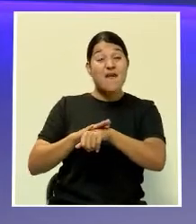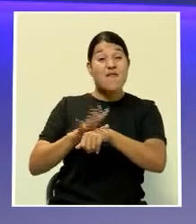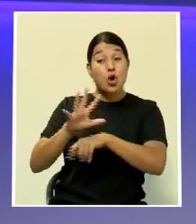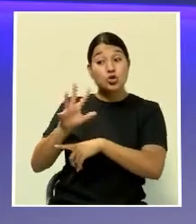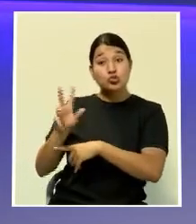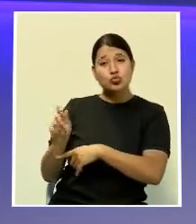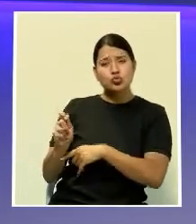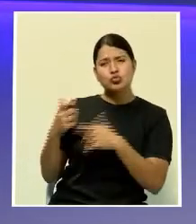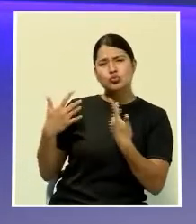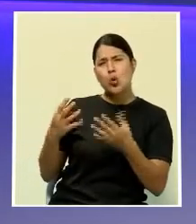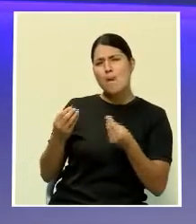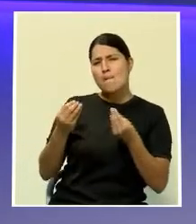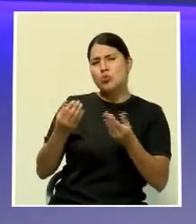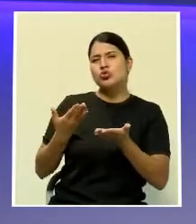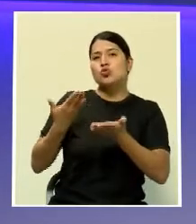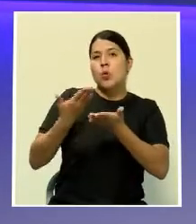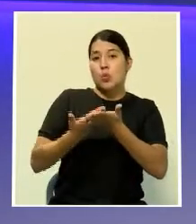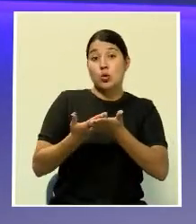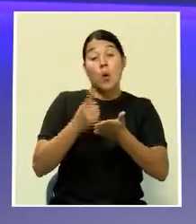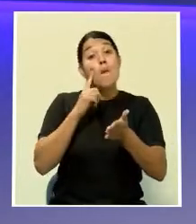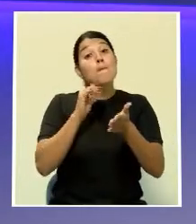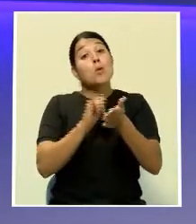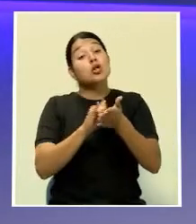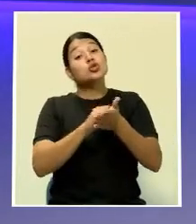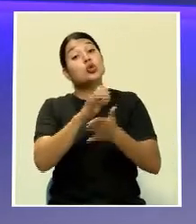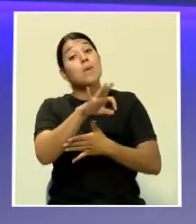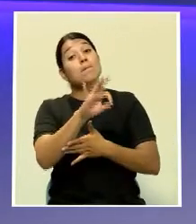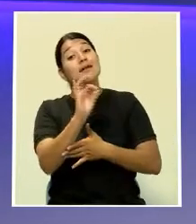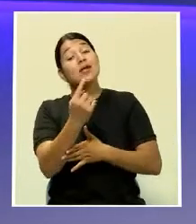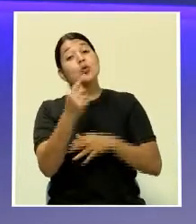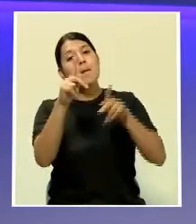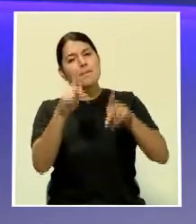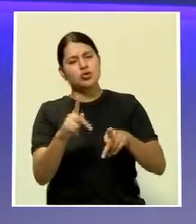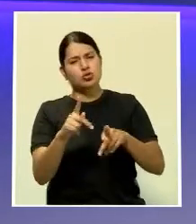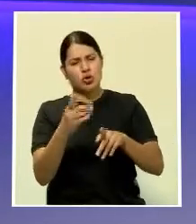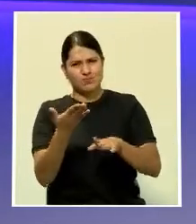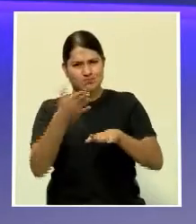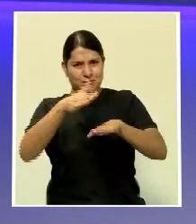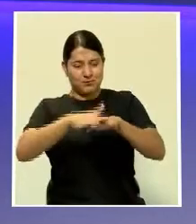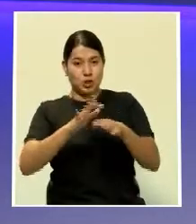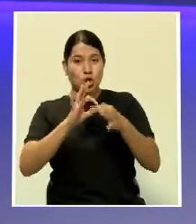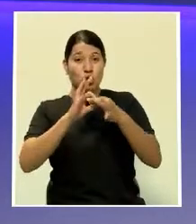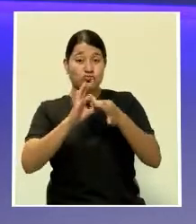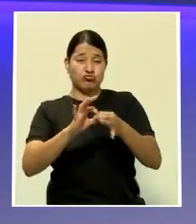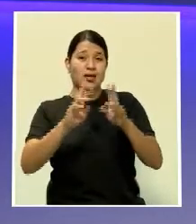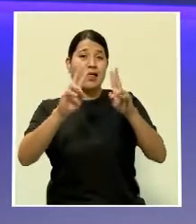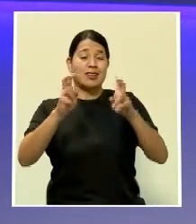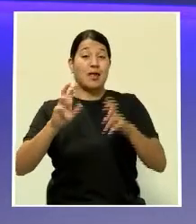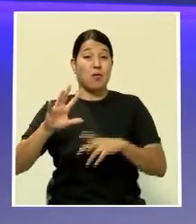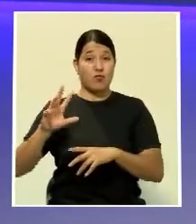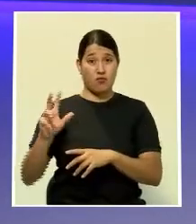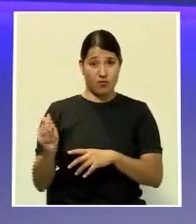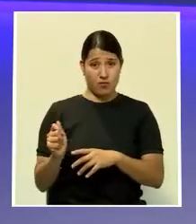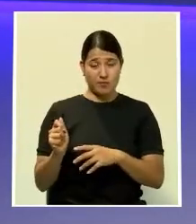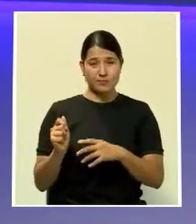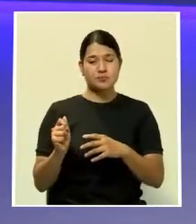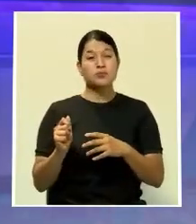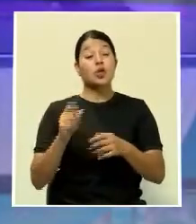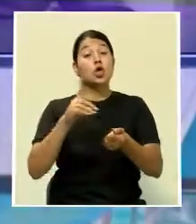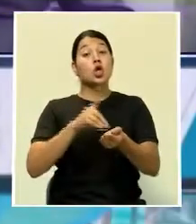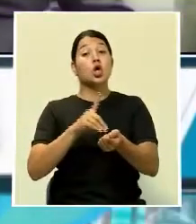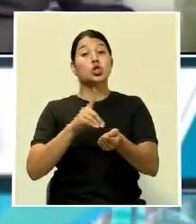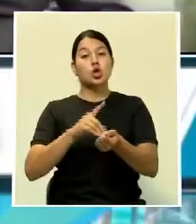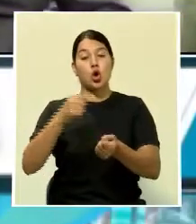invité hoy a un experto en temas africanos, sociólogo e investigador en temas afrodescendientes, el